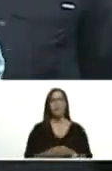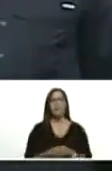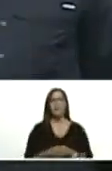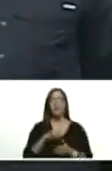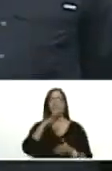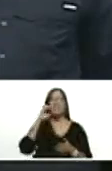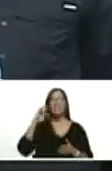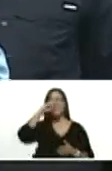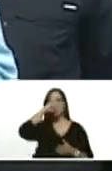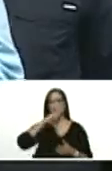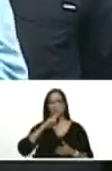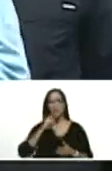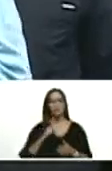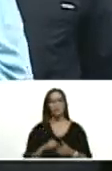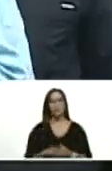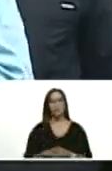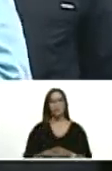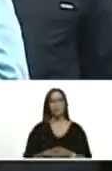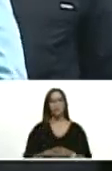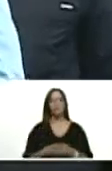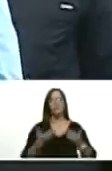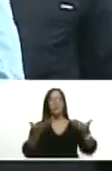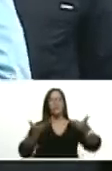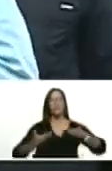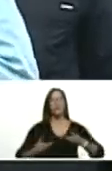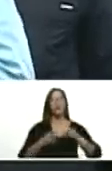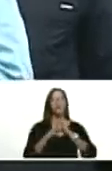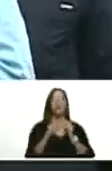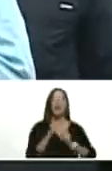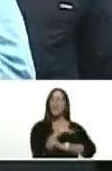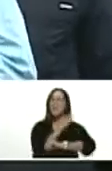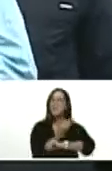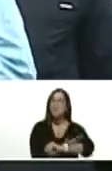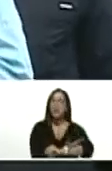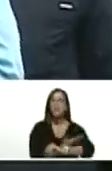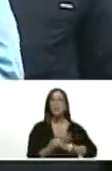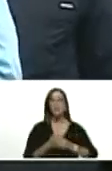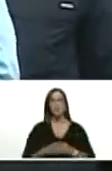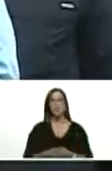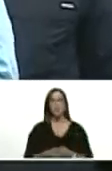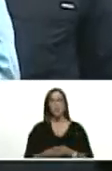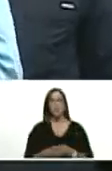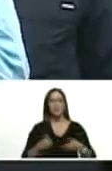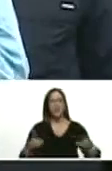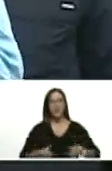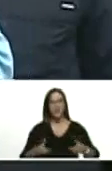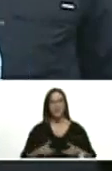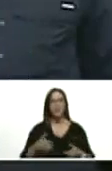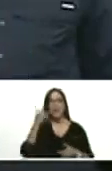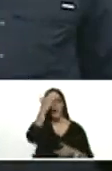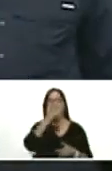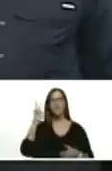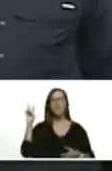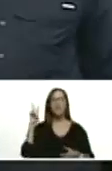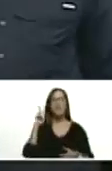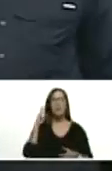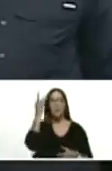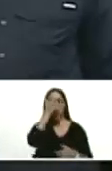500 años. Se trajo toda la fuerza de la resistencia afrovenezolana,